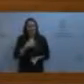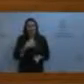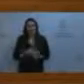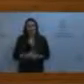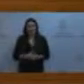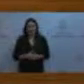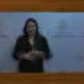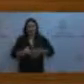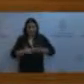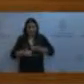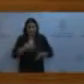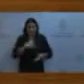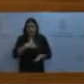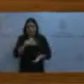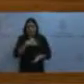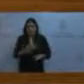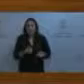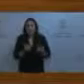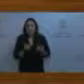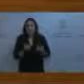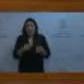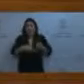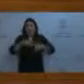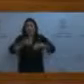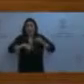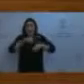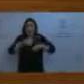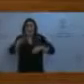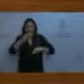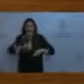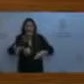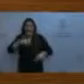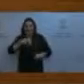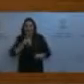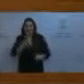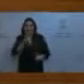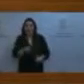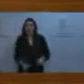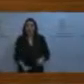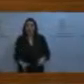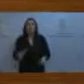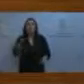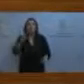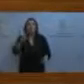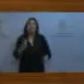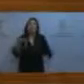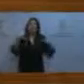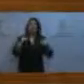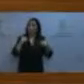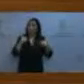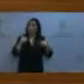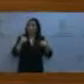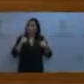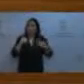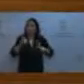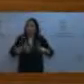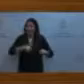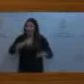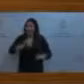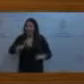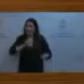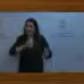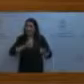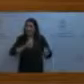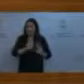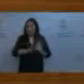están declaradas obras de interés general. ¿Es una competencia propia de la Administración General del Estado? No, no lo es. Y, por tanto, hasta que